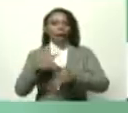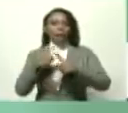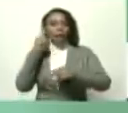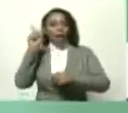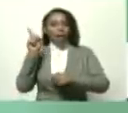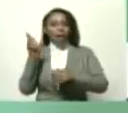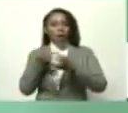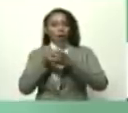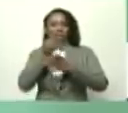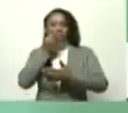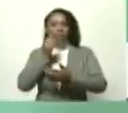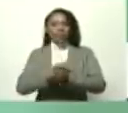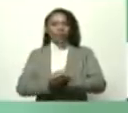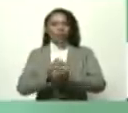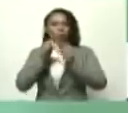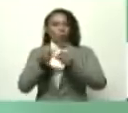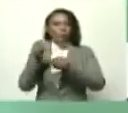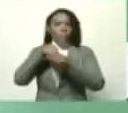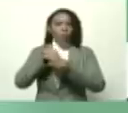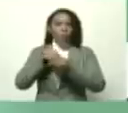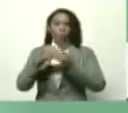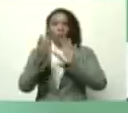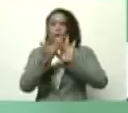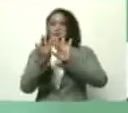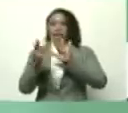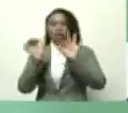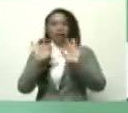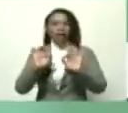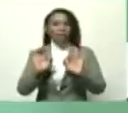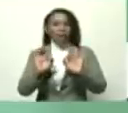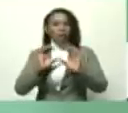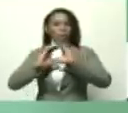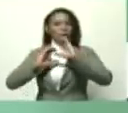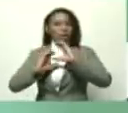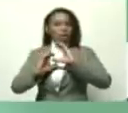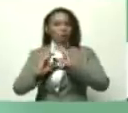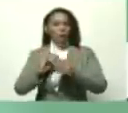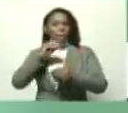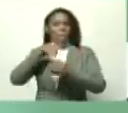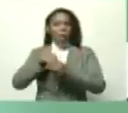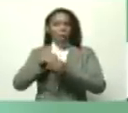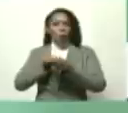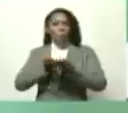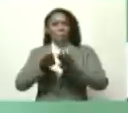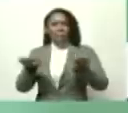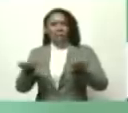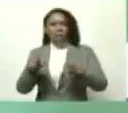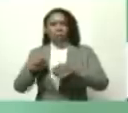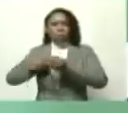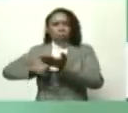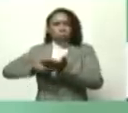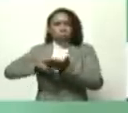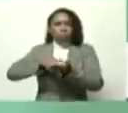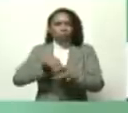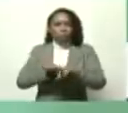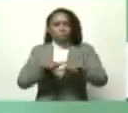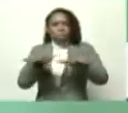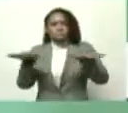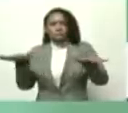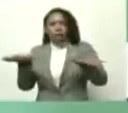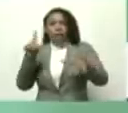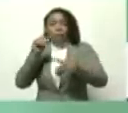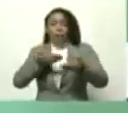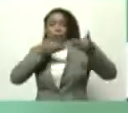Cabo Verde. Que lo mantuvieron incomunicado. Que lo mantuvieron en el piso lleno de gusanos. Y que además fue